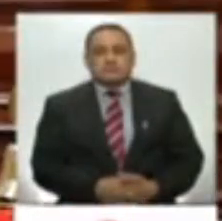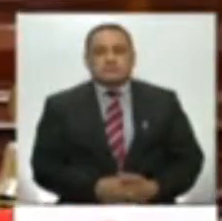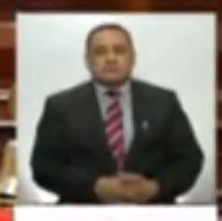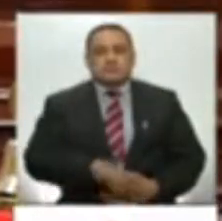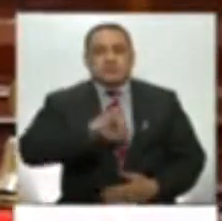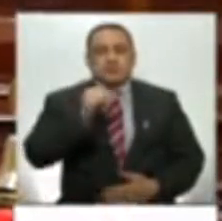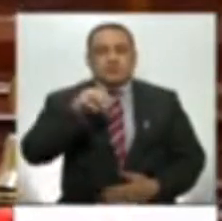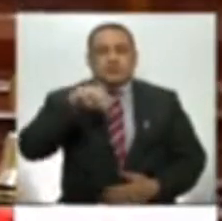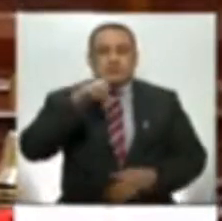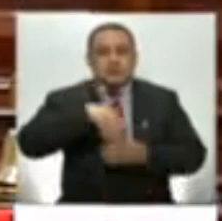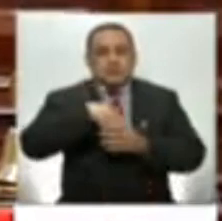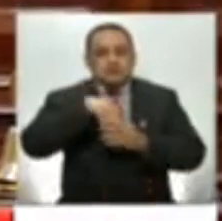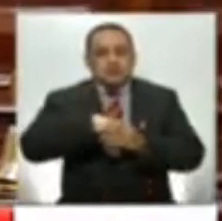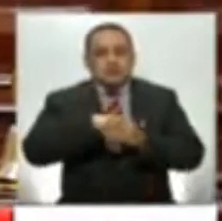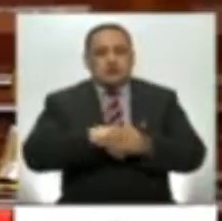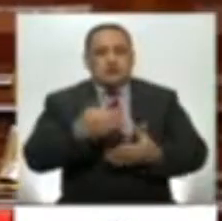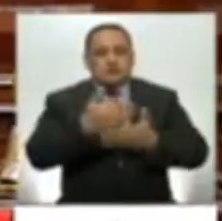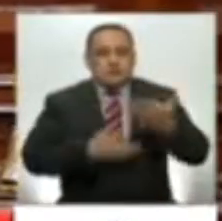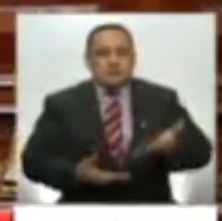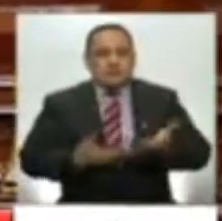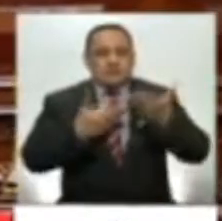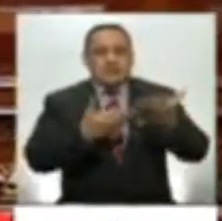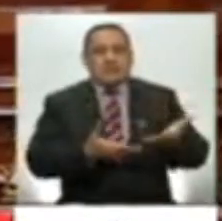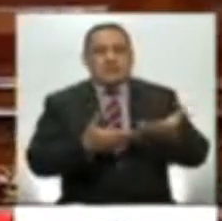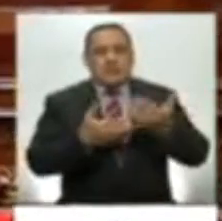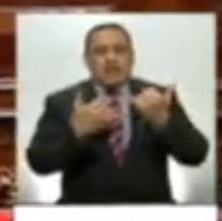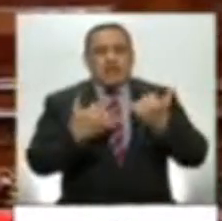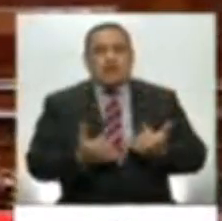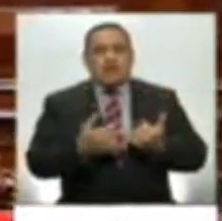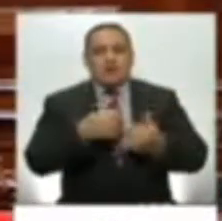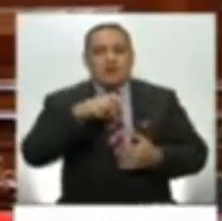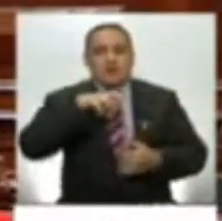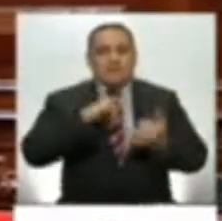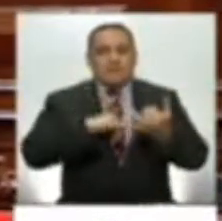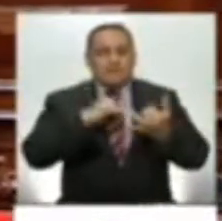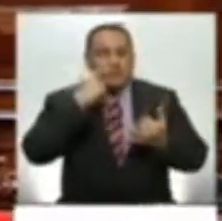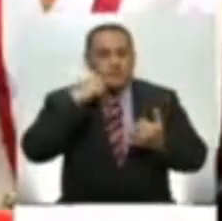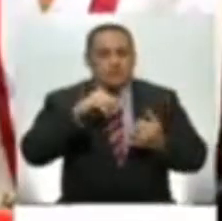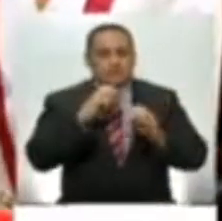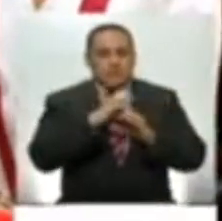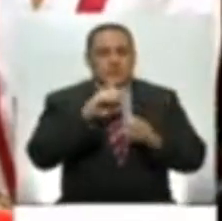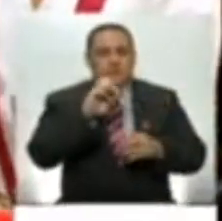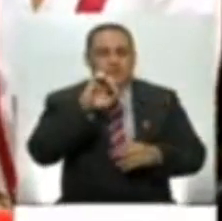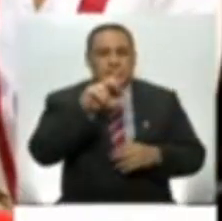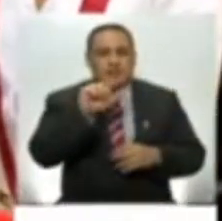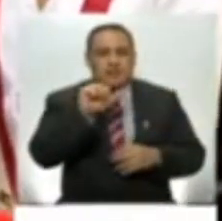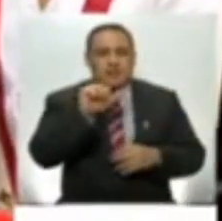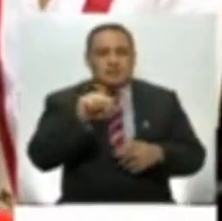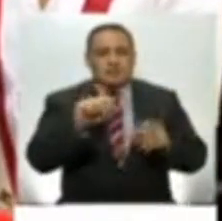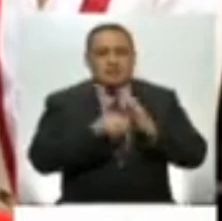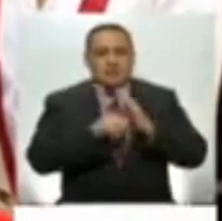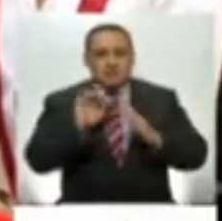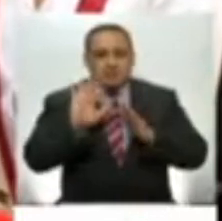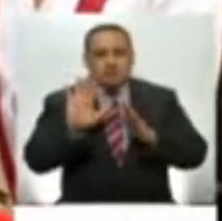Jurado Nacional de Elecciones, credencial otorgada a Pasión Neomías Dávila Atanasio, DNI